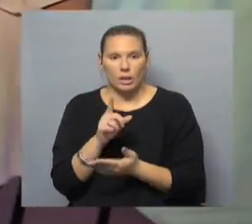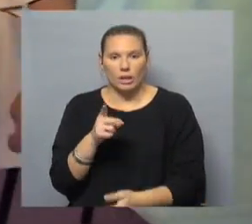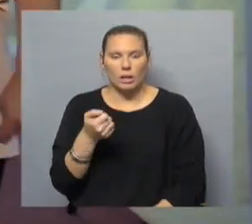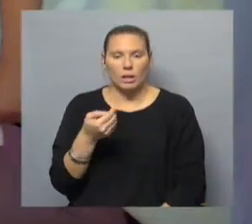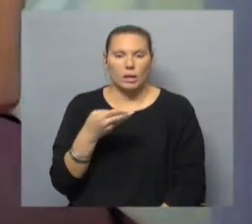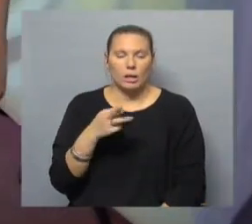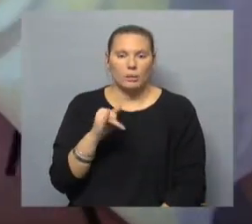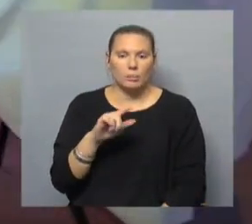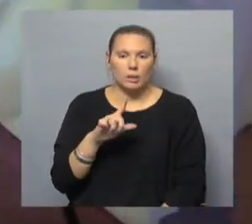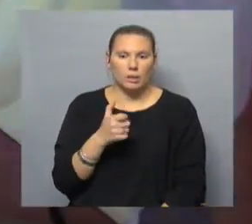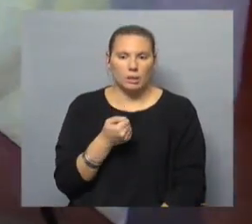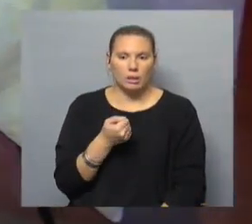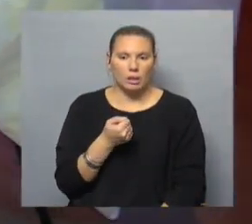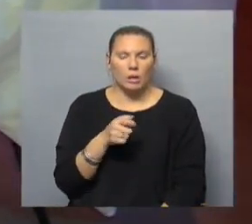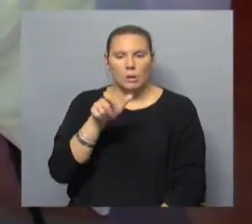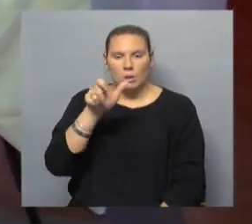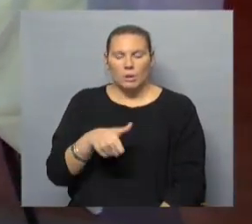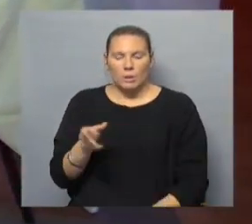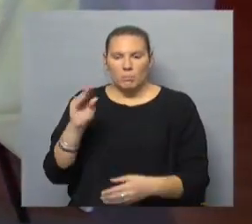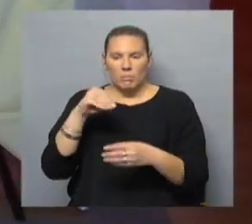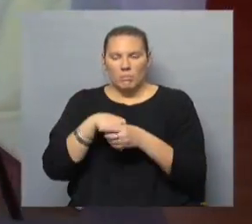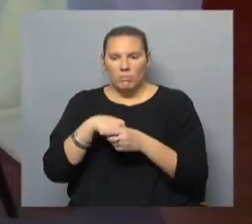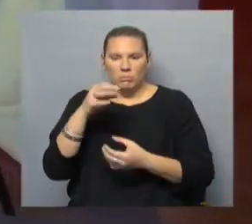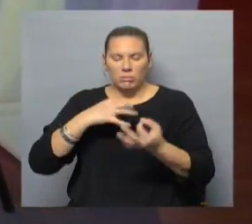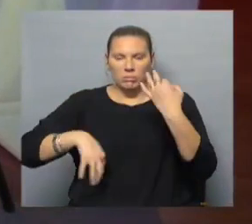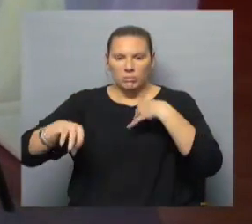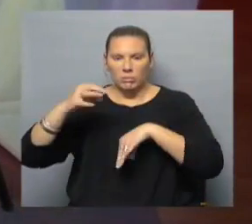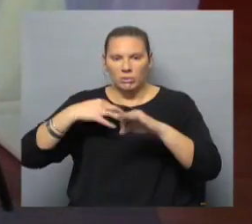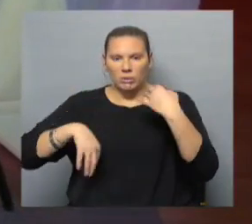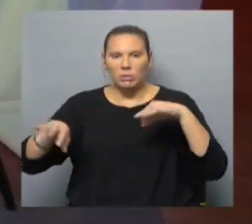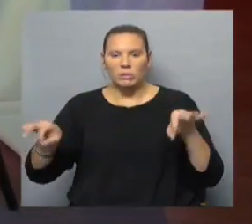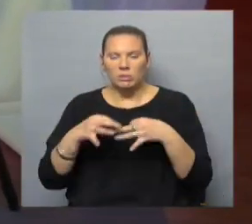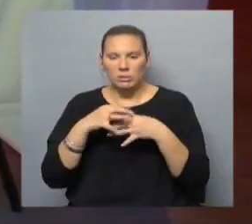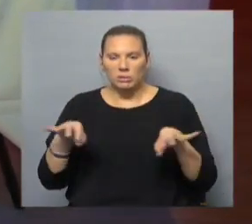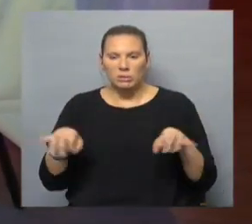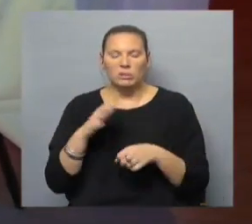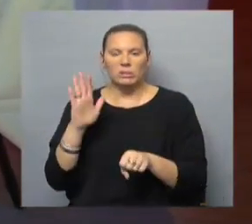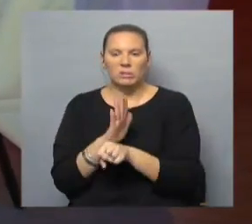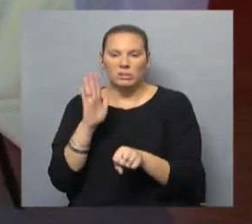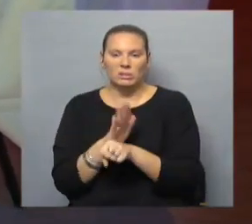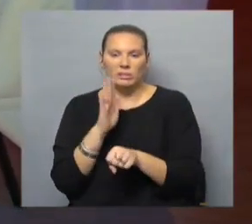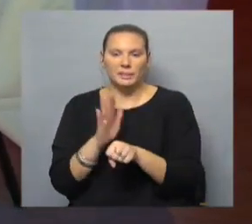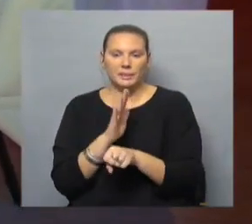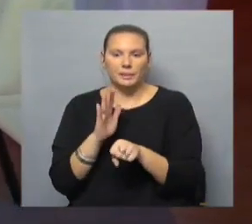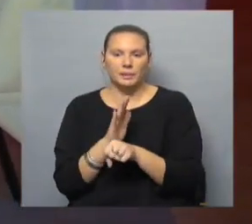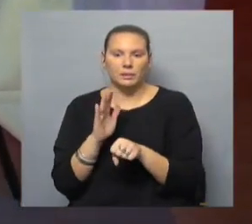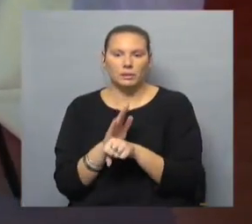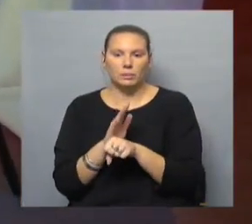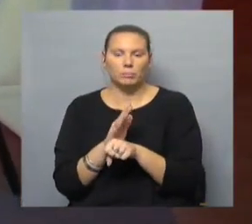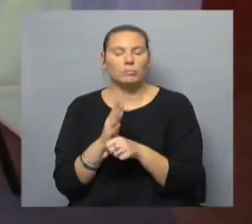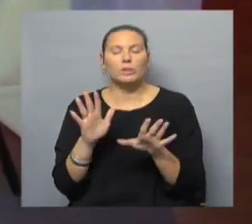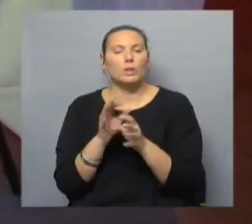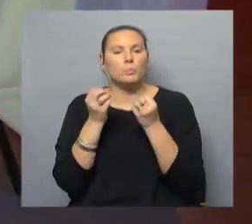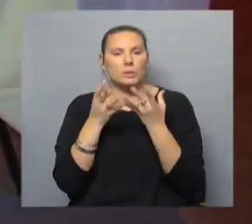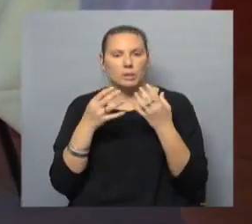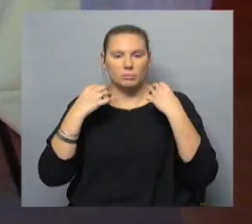una de quienes integran la obra con su música, actuación y demás. Gabriel, ¿cómo